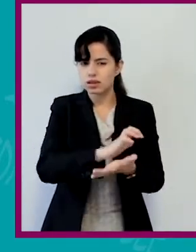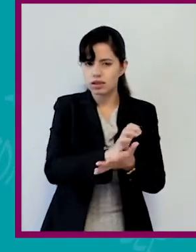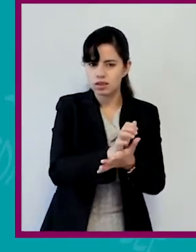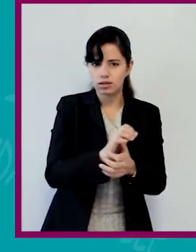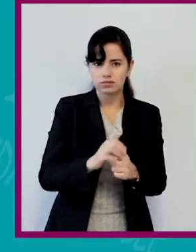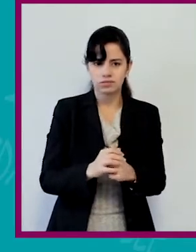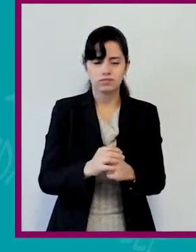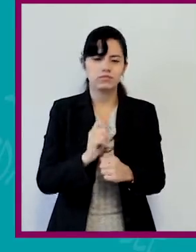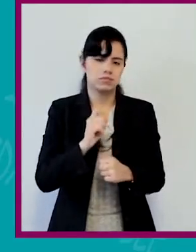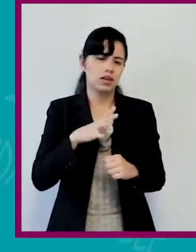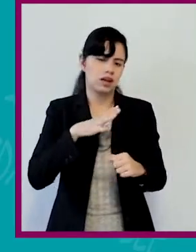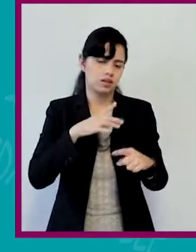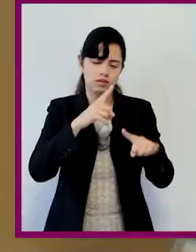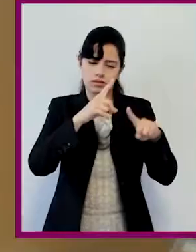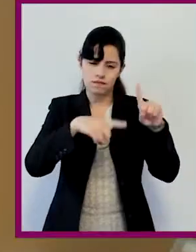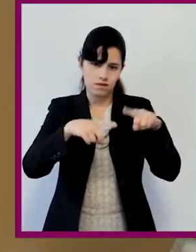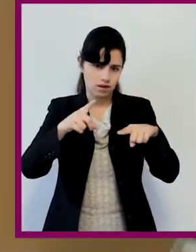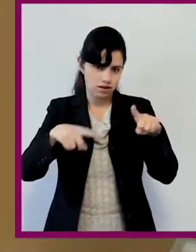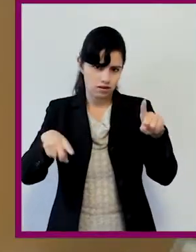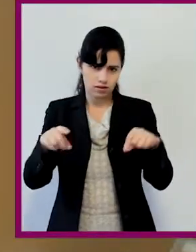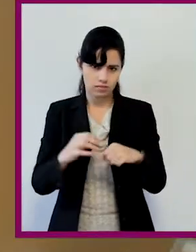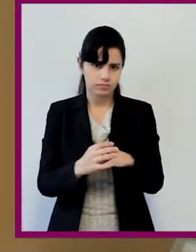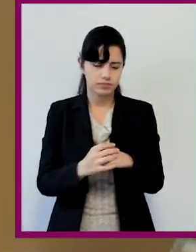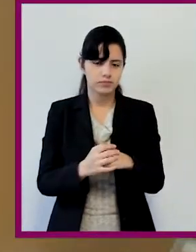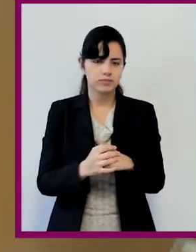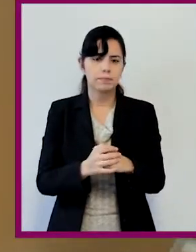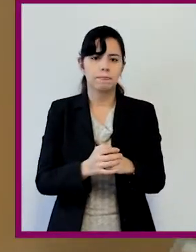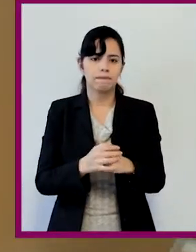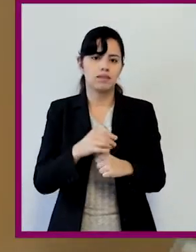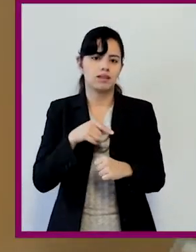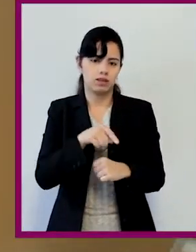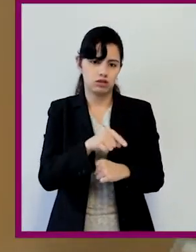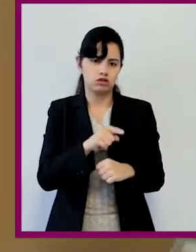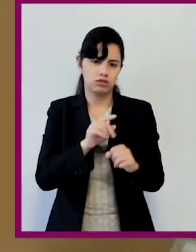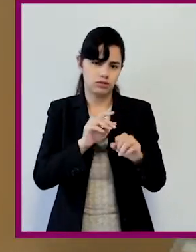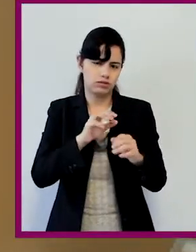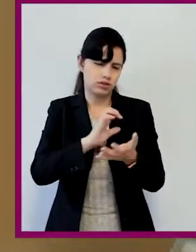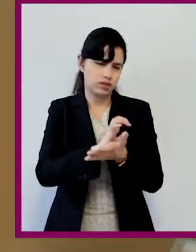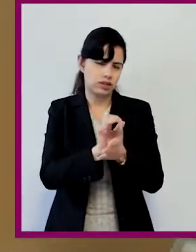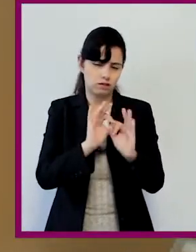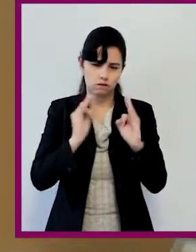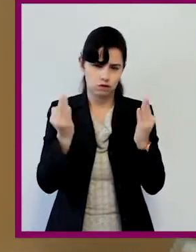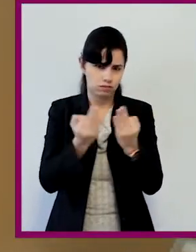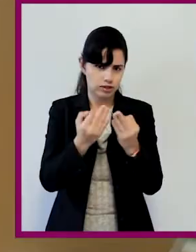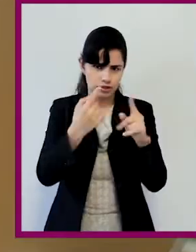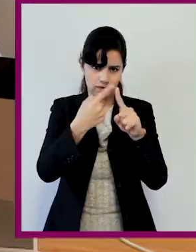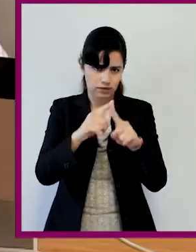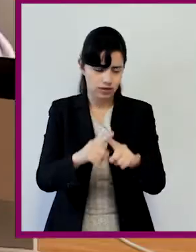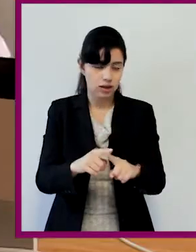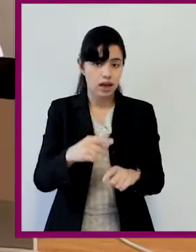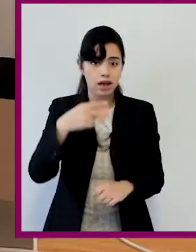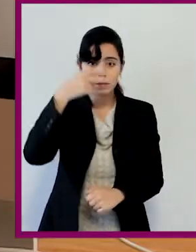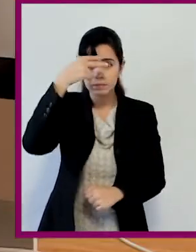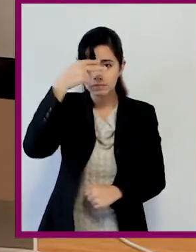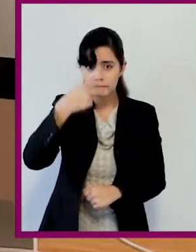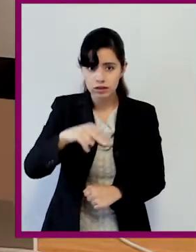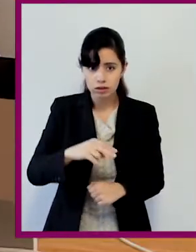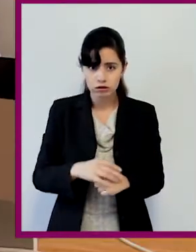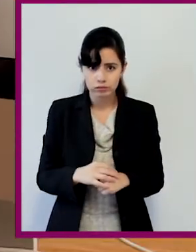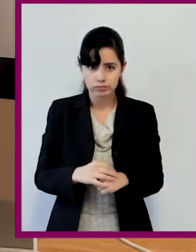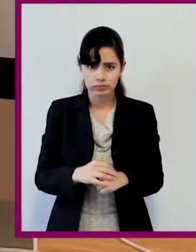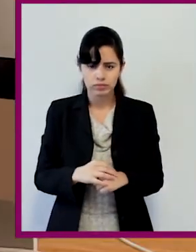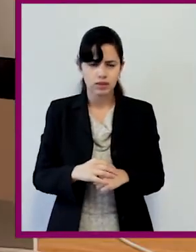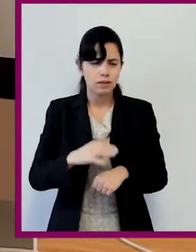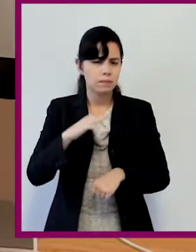social, sobre los que se asienta la discriminación. En México, las principales discriminaciones